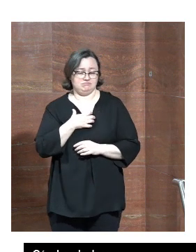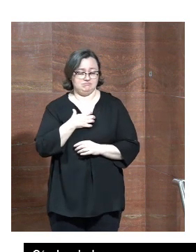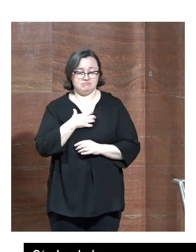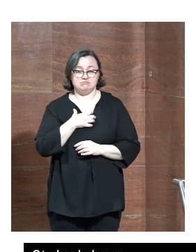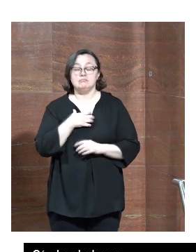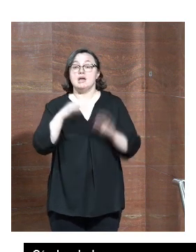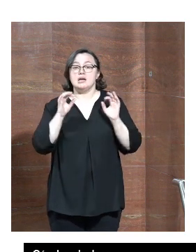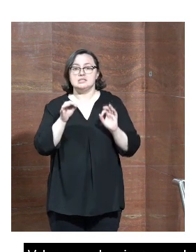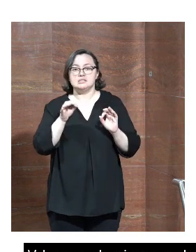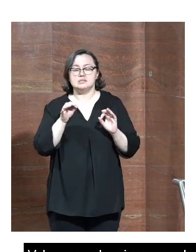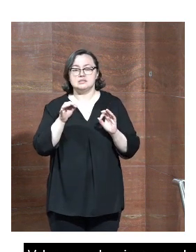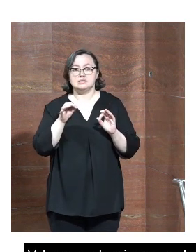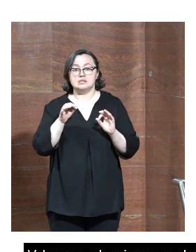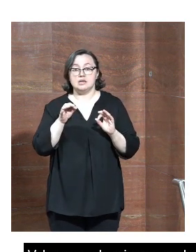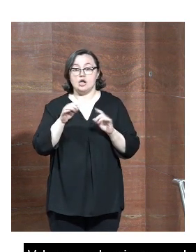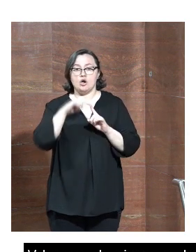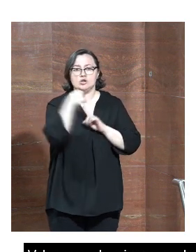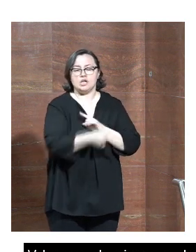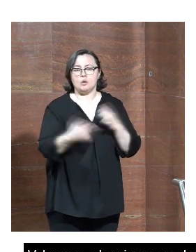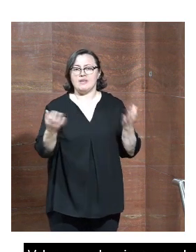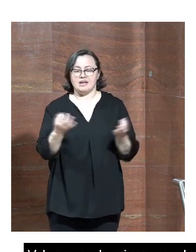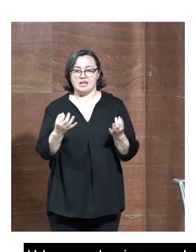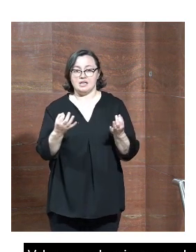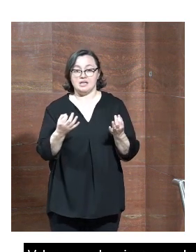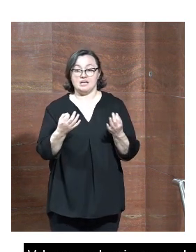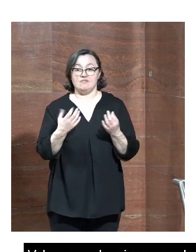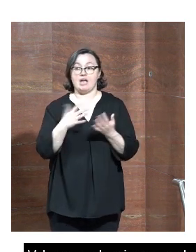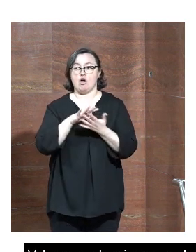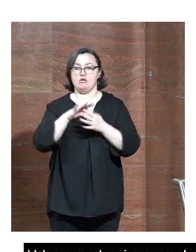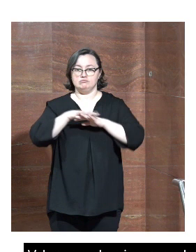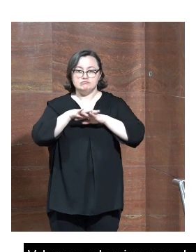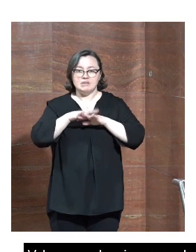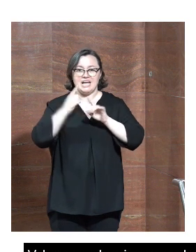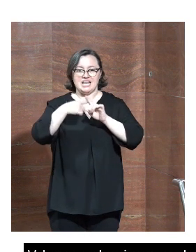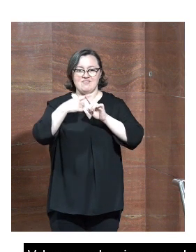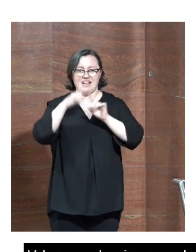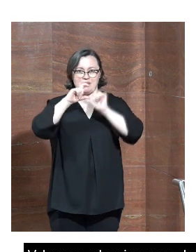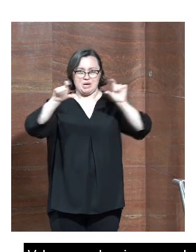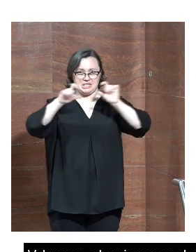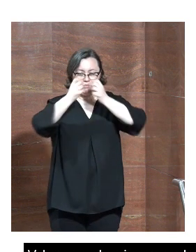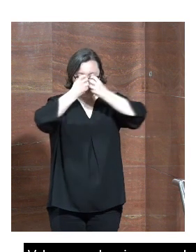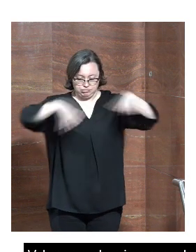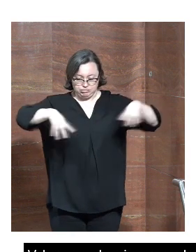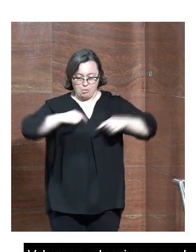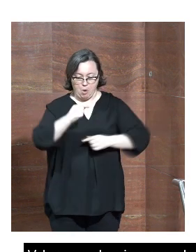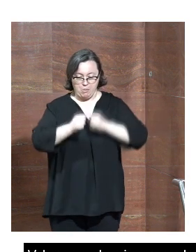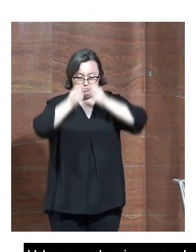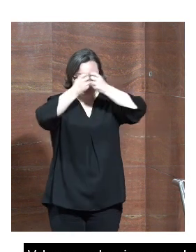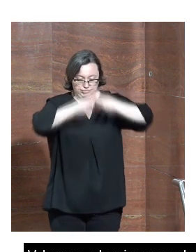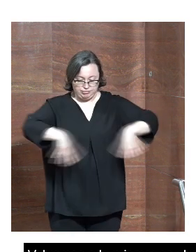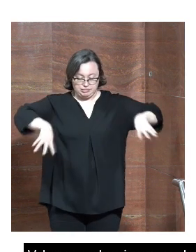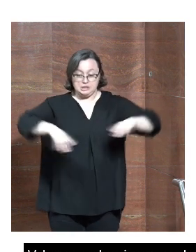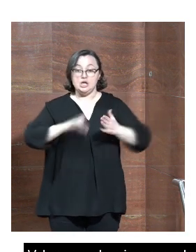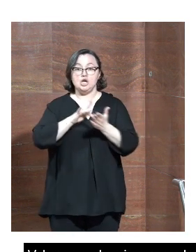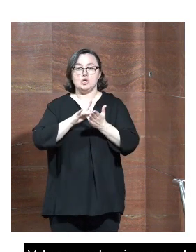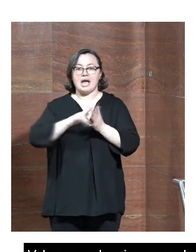y desde luego eso se traduce, se filtra a distintos niveles de la organización, sobre todo en